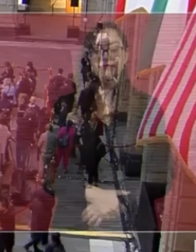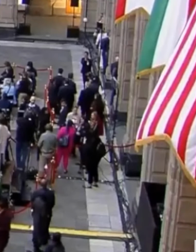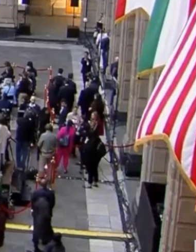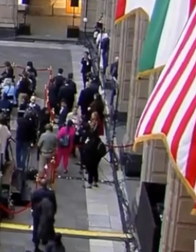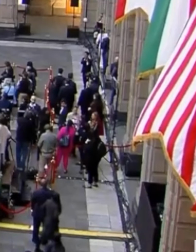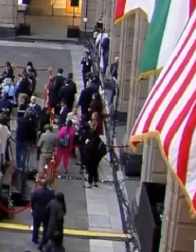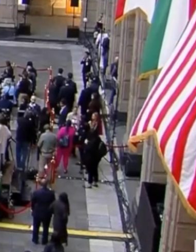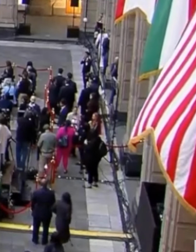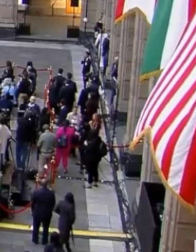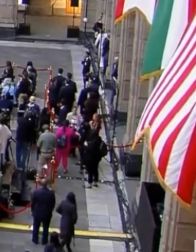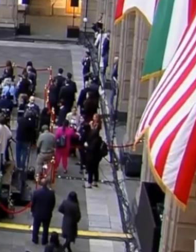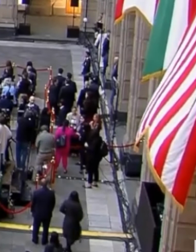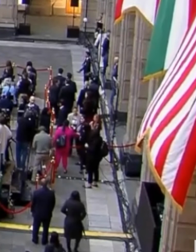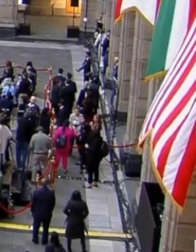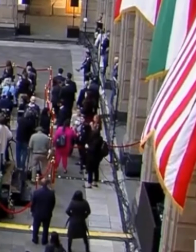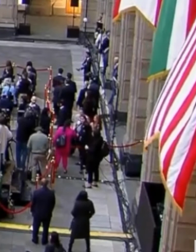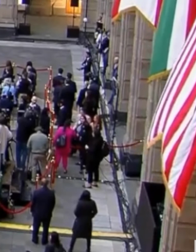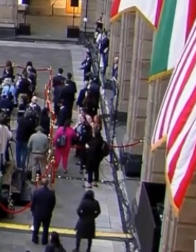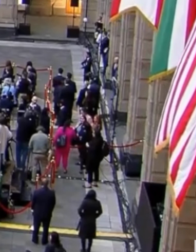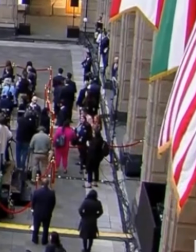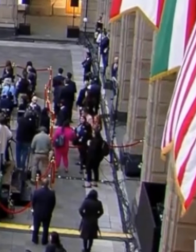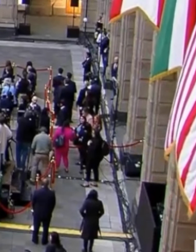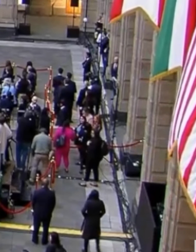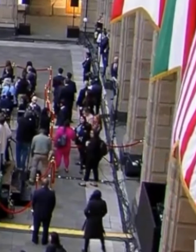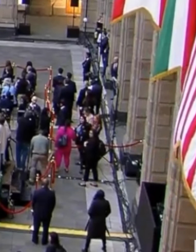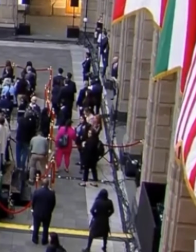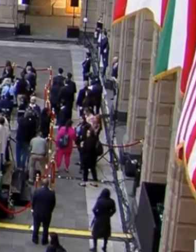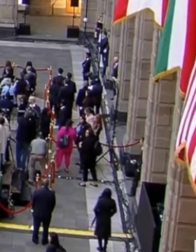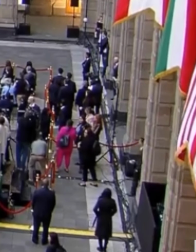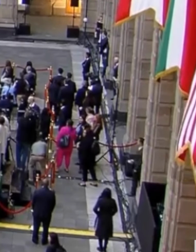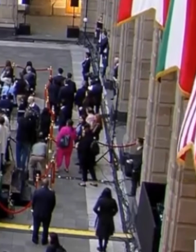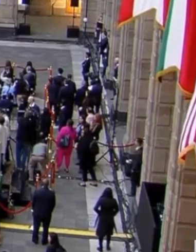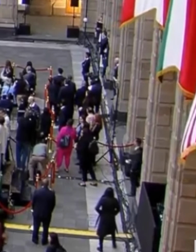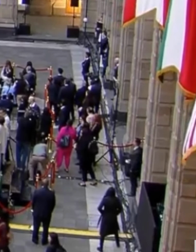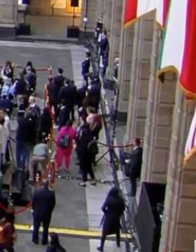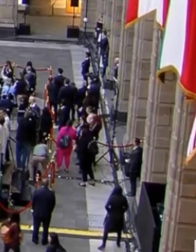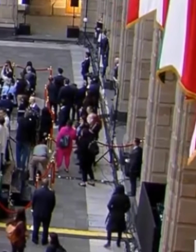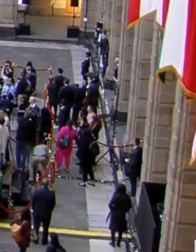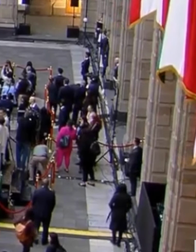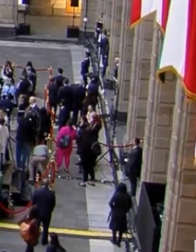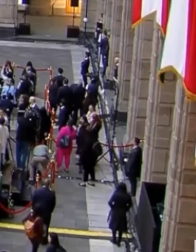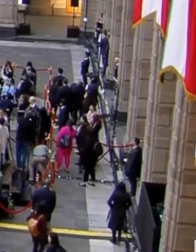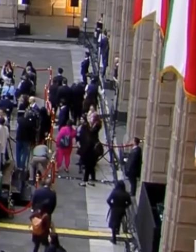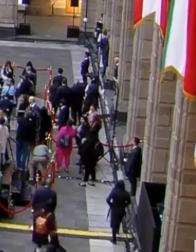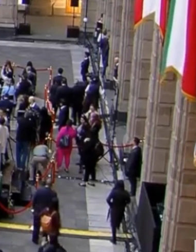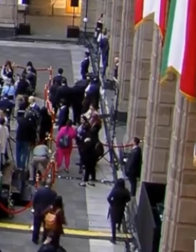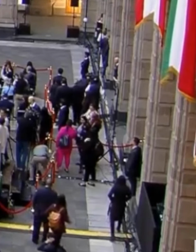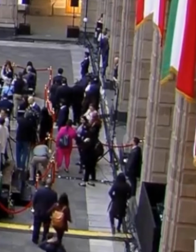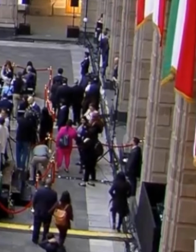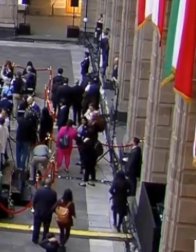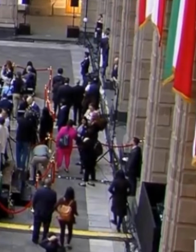I want the record to show I don't know what questions I didn't answer. I'm prepared later. Thank you very much.